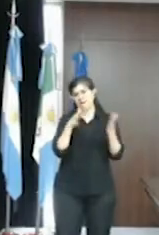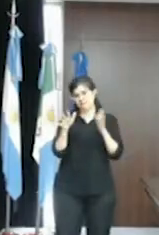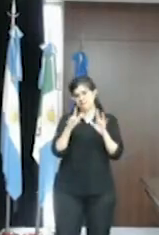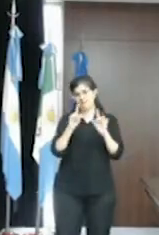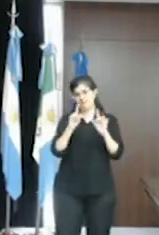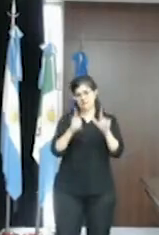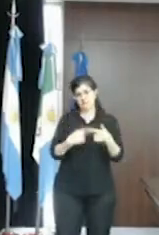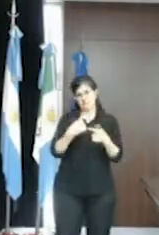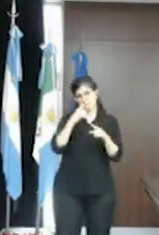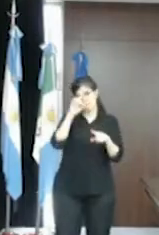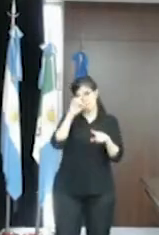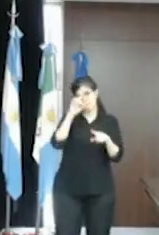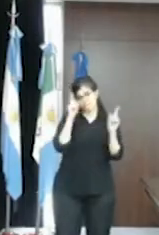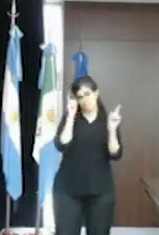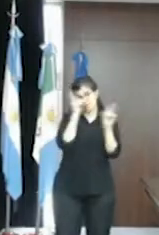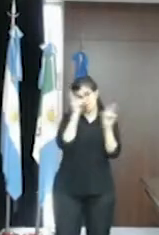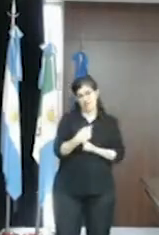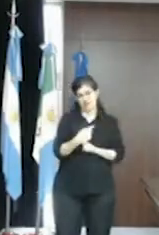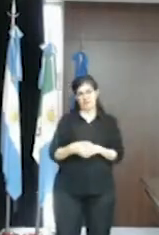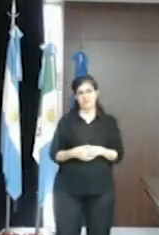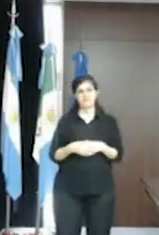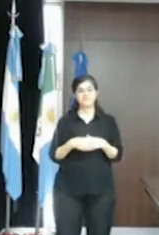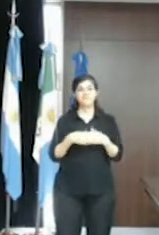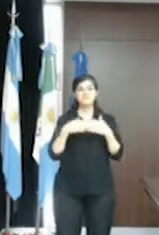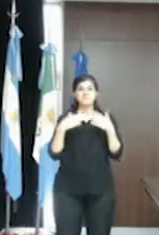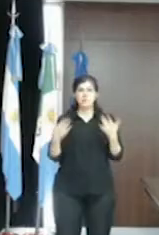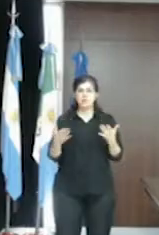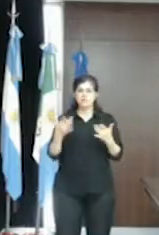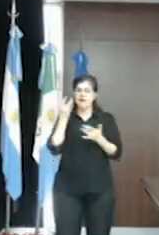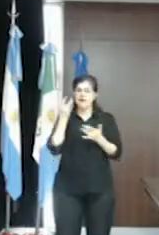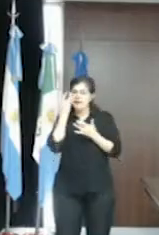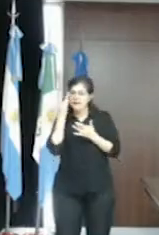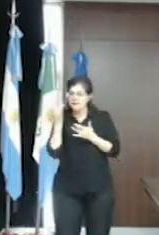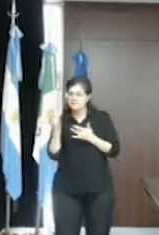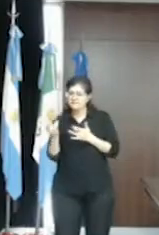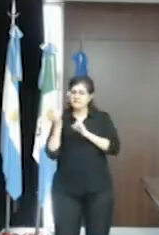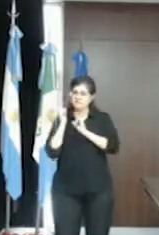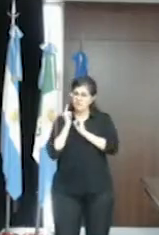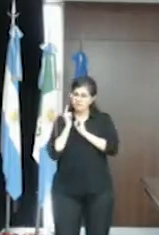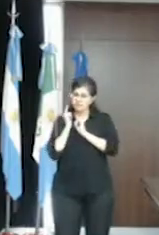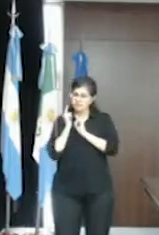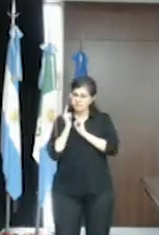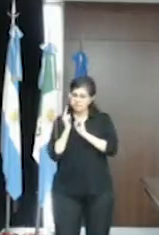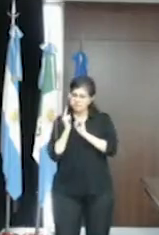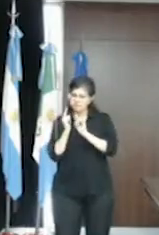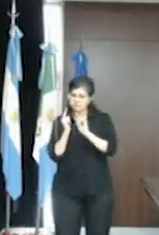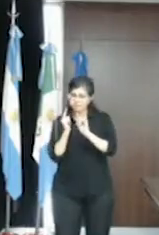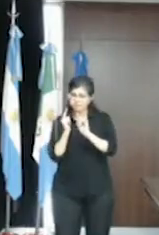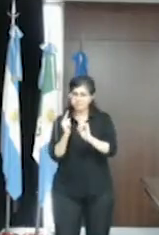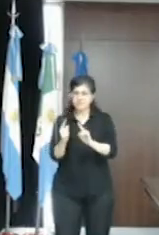El cansancio crónico altera el estado de ánimo. Y además, como van acompañados estos